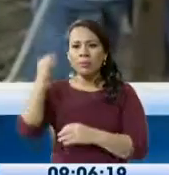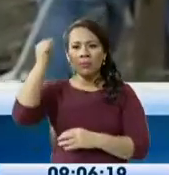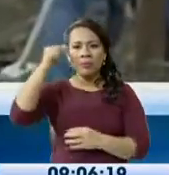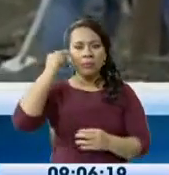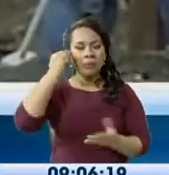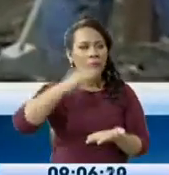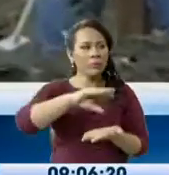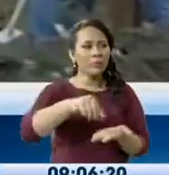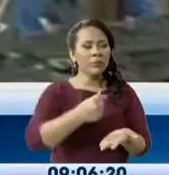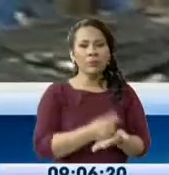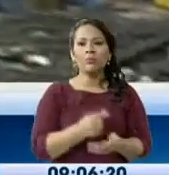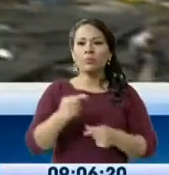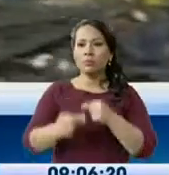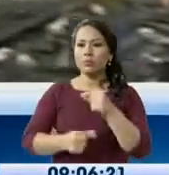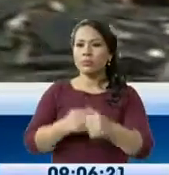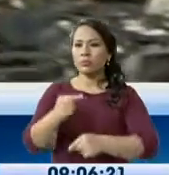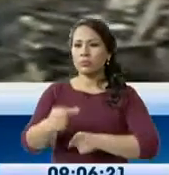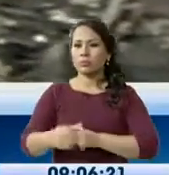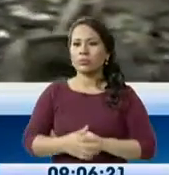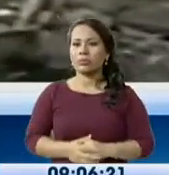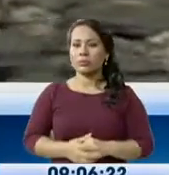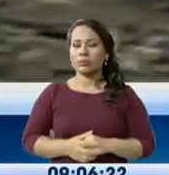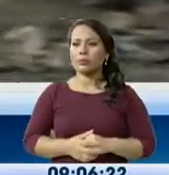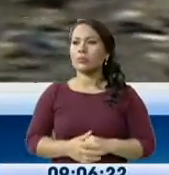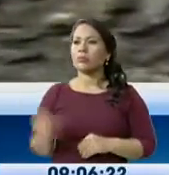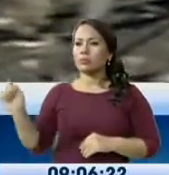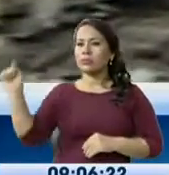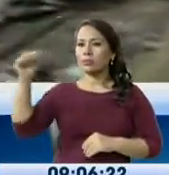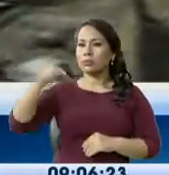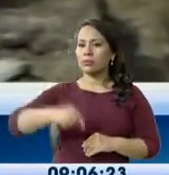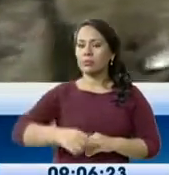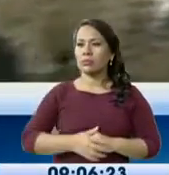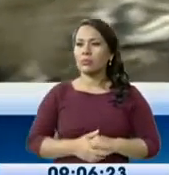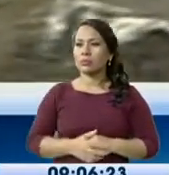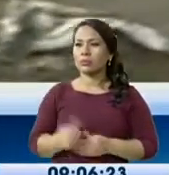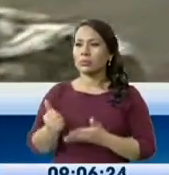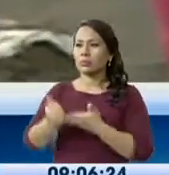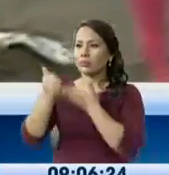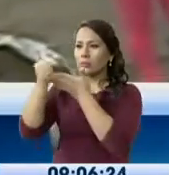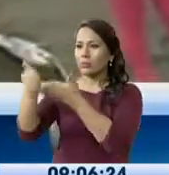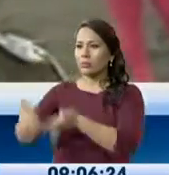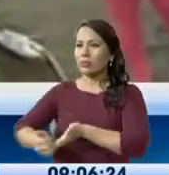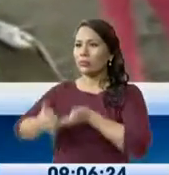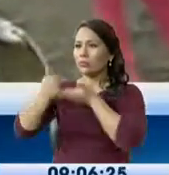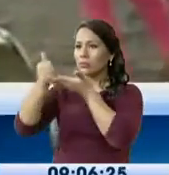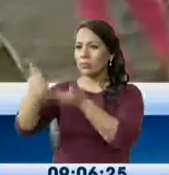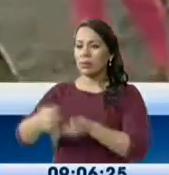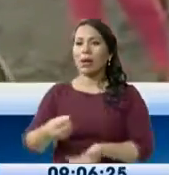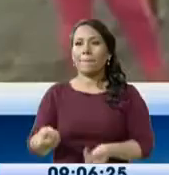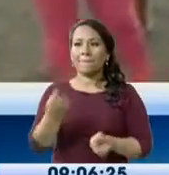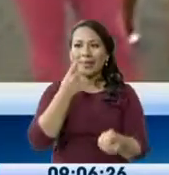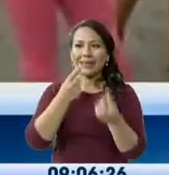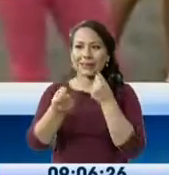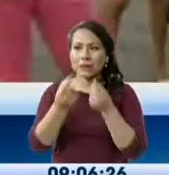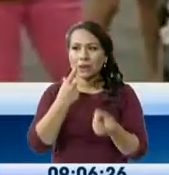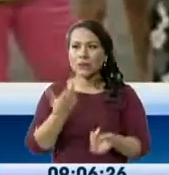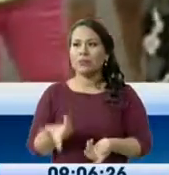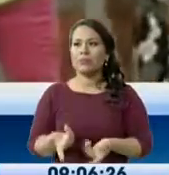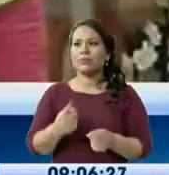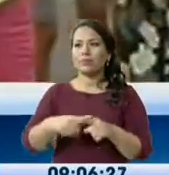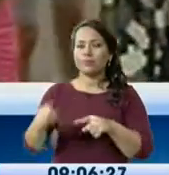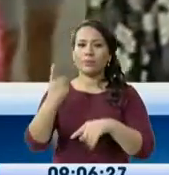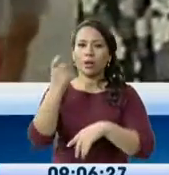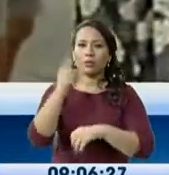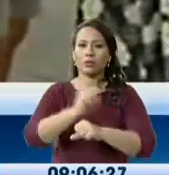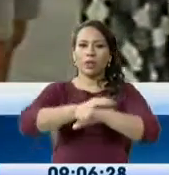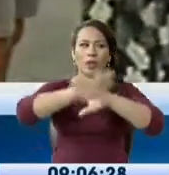Y poco a poco ya va a empezar a llegar la ayuda, según nos comentan, aproximadamente desde las 11 de la mañana ya